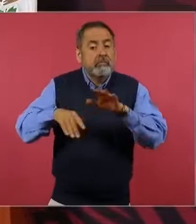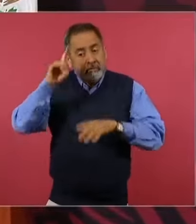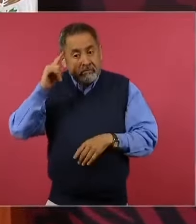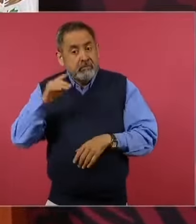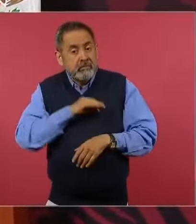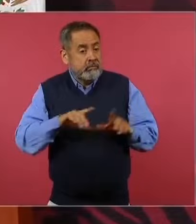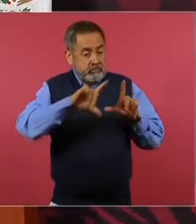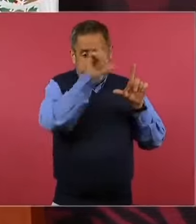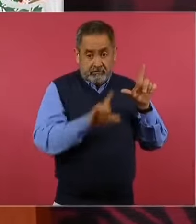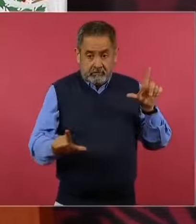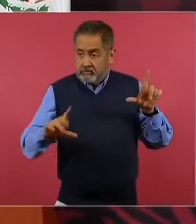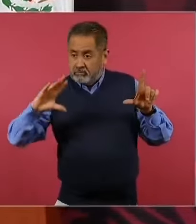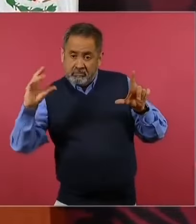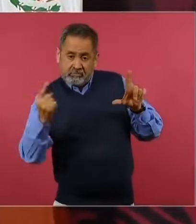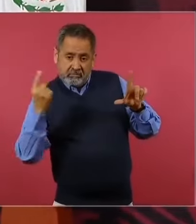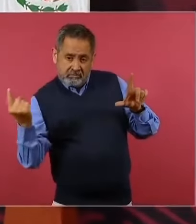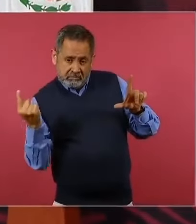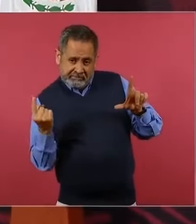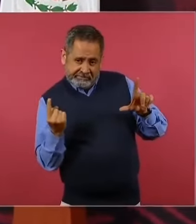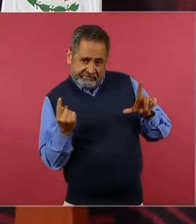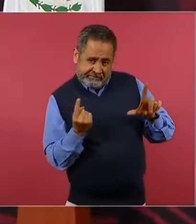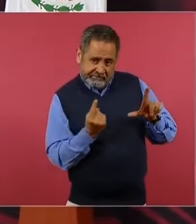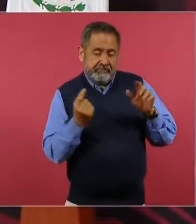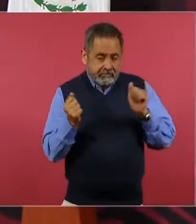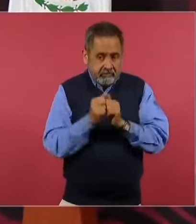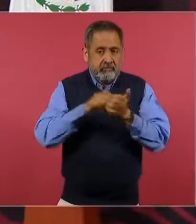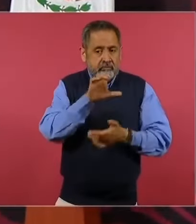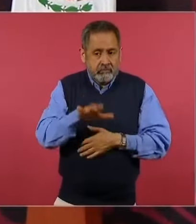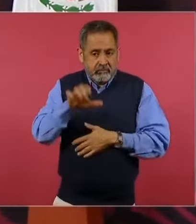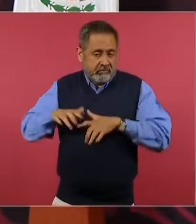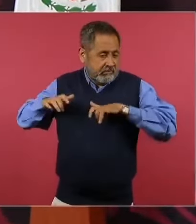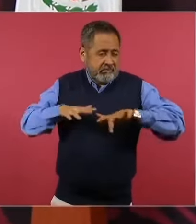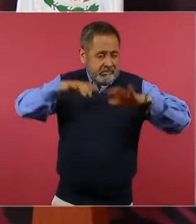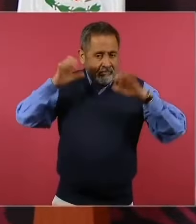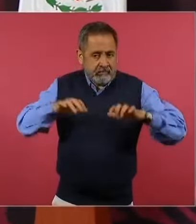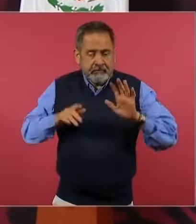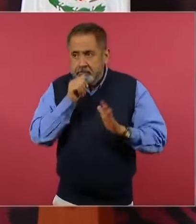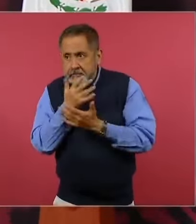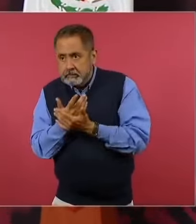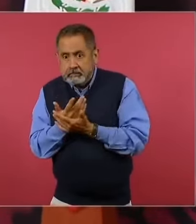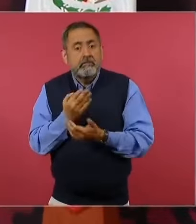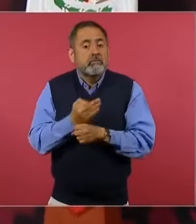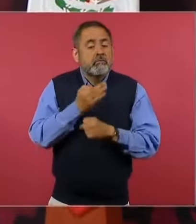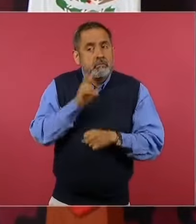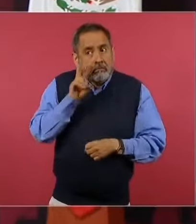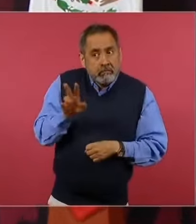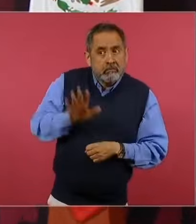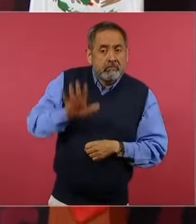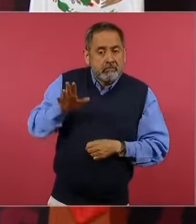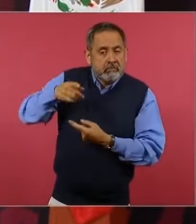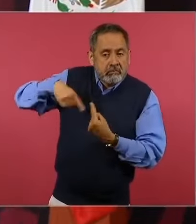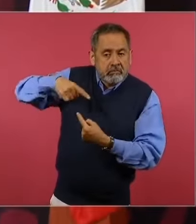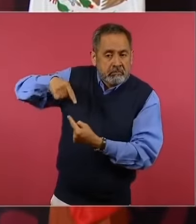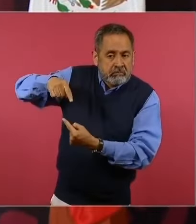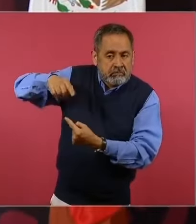entrar a tierra por Cancún, ahora se está valorando que de